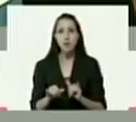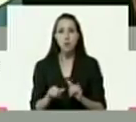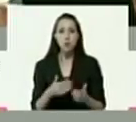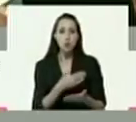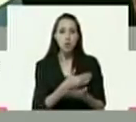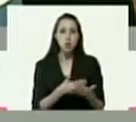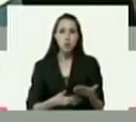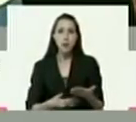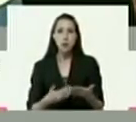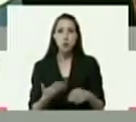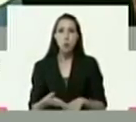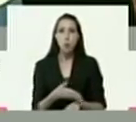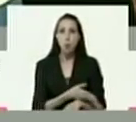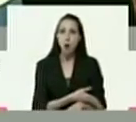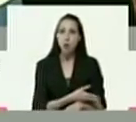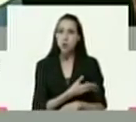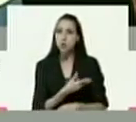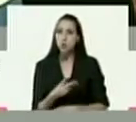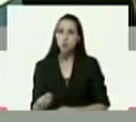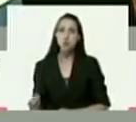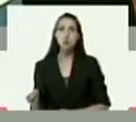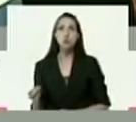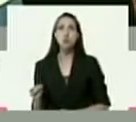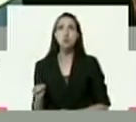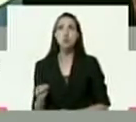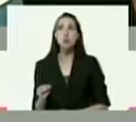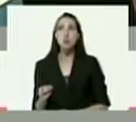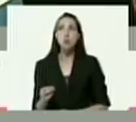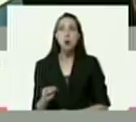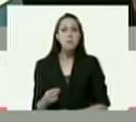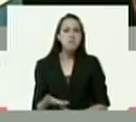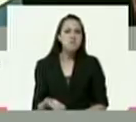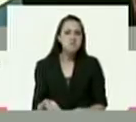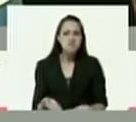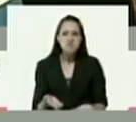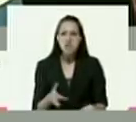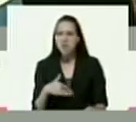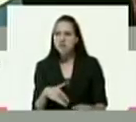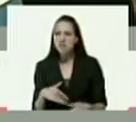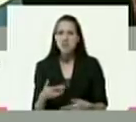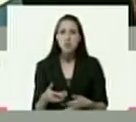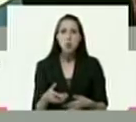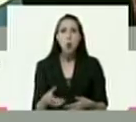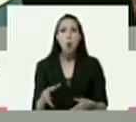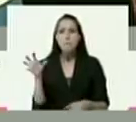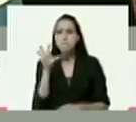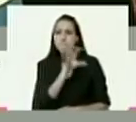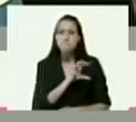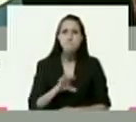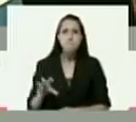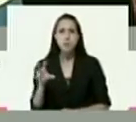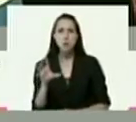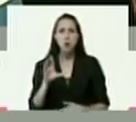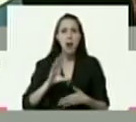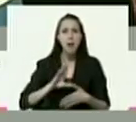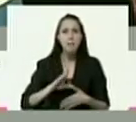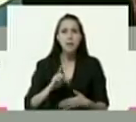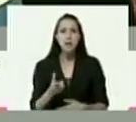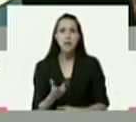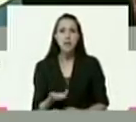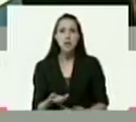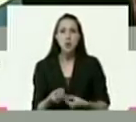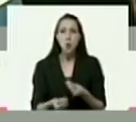estaba muerto, lo está de hecho, no tiene ningún sentido para los pueblos de América Latina, jamás lo tuvo.